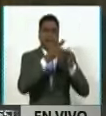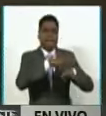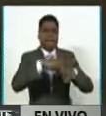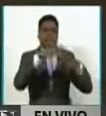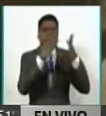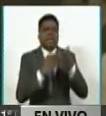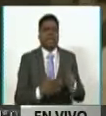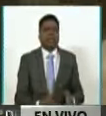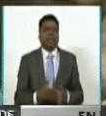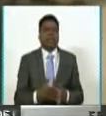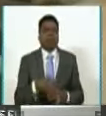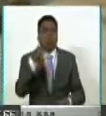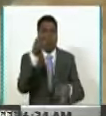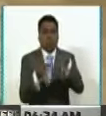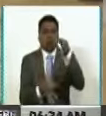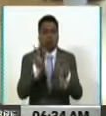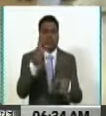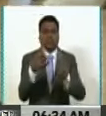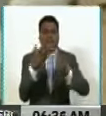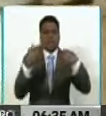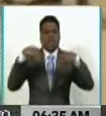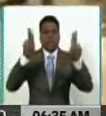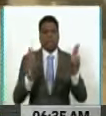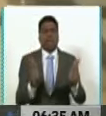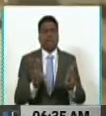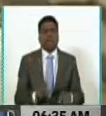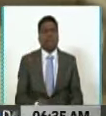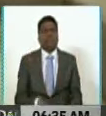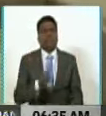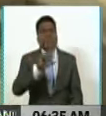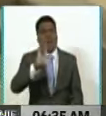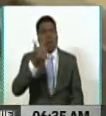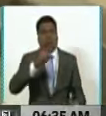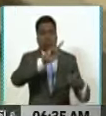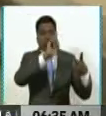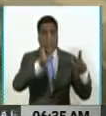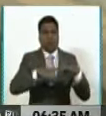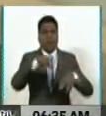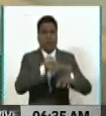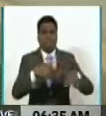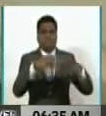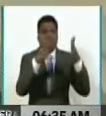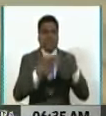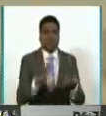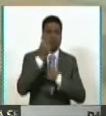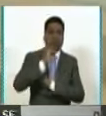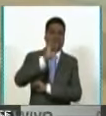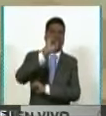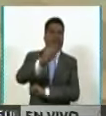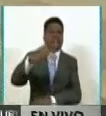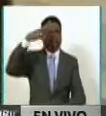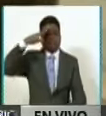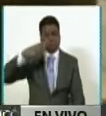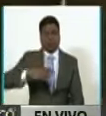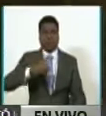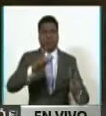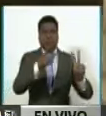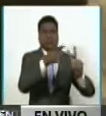para Relaciones Interiores, Justicia y Paz. El ciudadano Vladimir Padrino López, ministro del Poder Popular para la Defensa y comandante estratégico